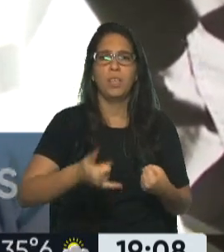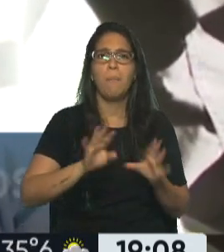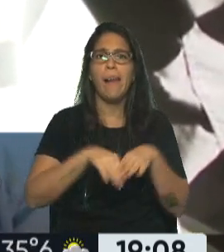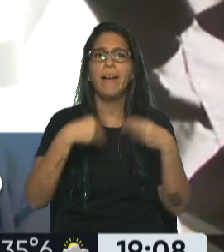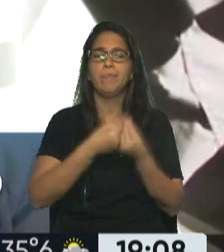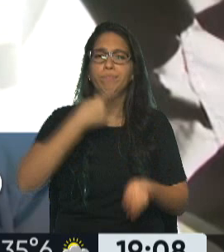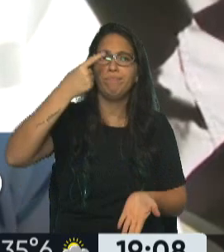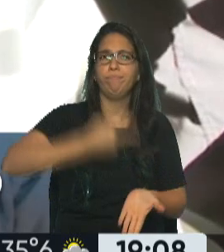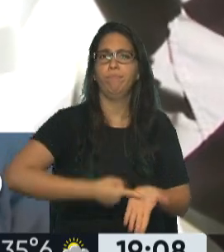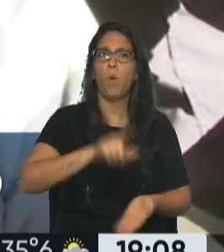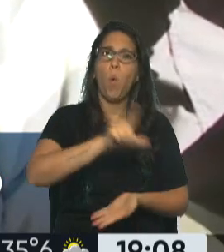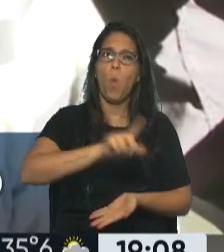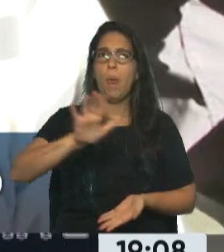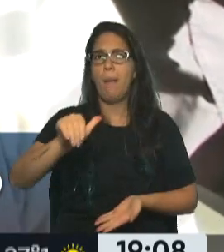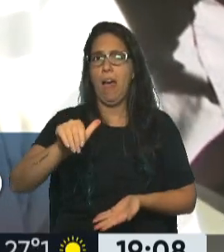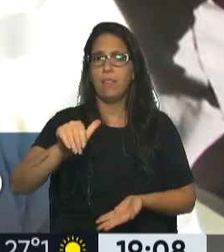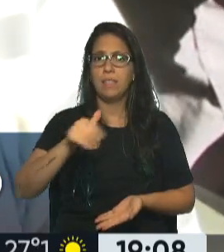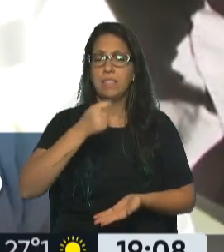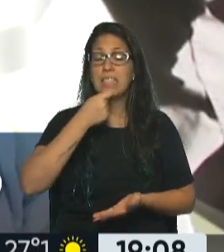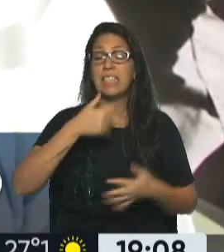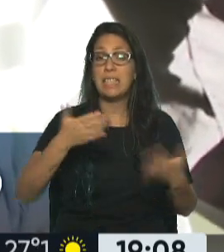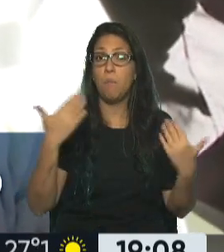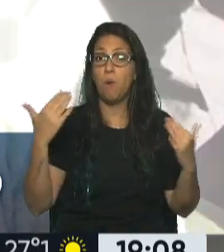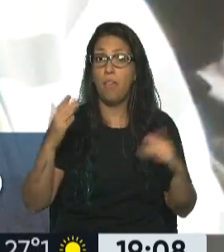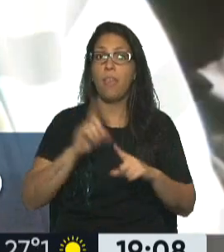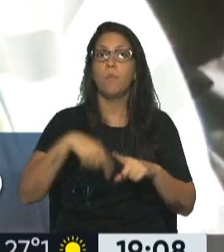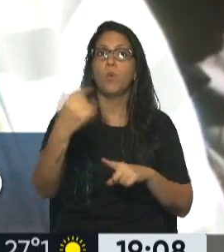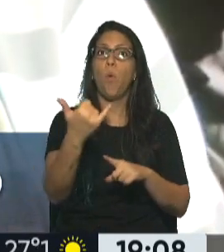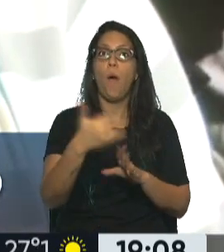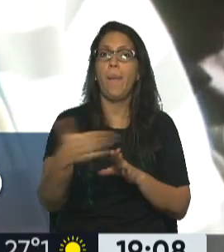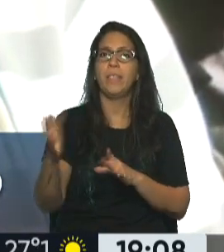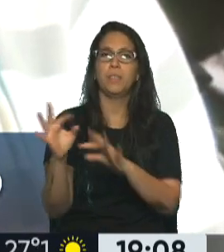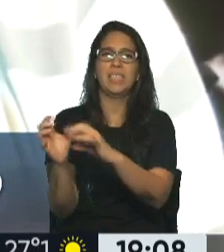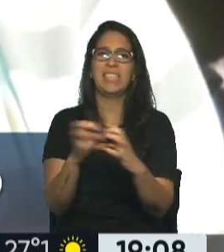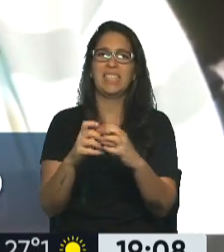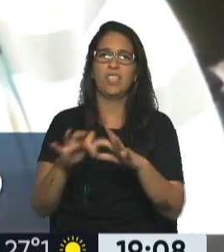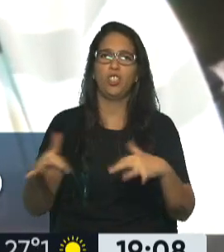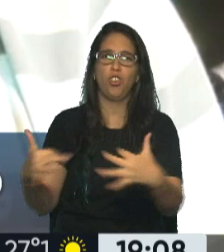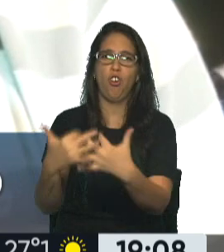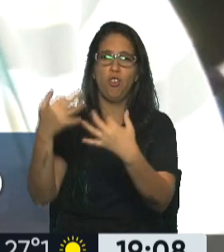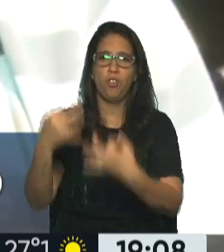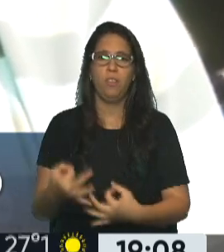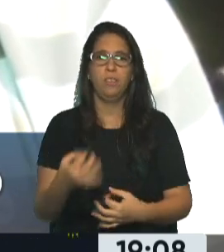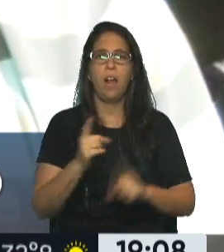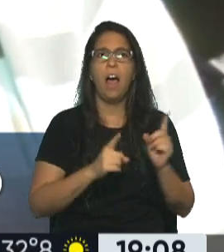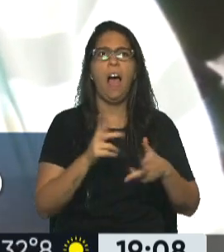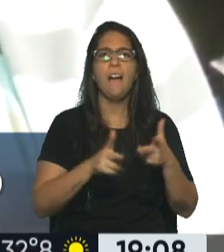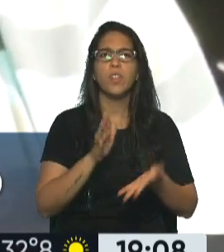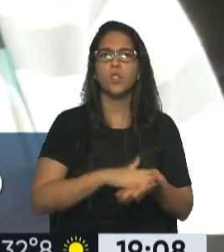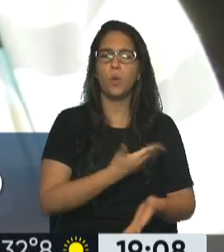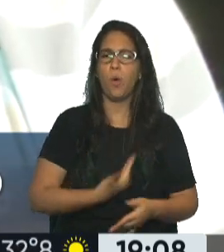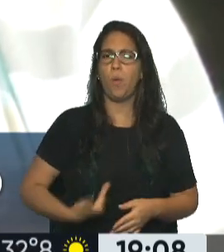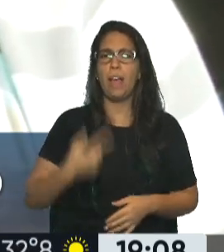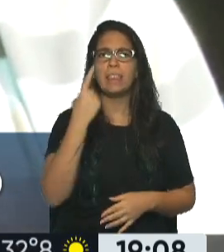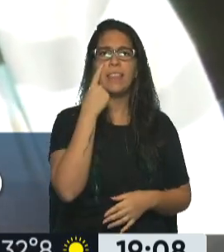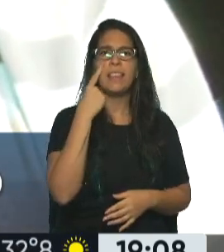lunes o martes y poder si todo sale bien sesionar después del jueves se están hablando de todos los temas la preocupación que tienen los gobernadores los intendentes Así que estamos